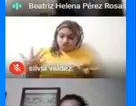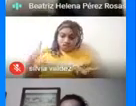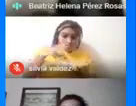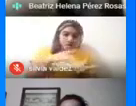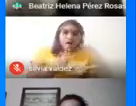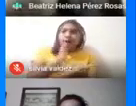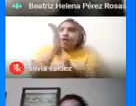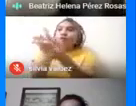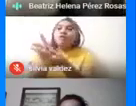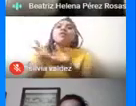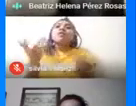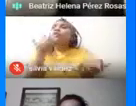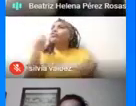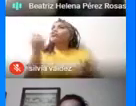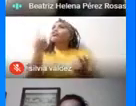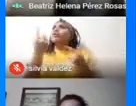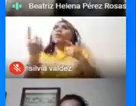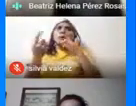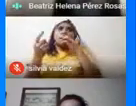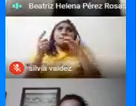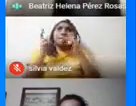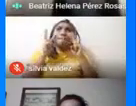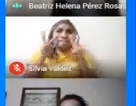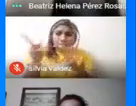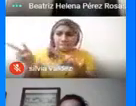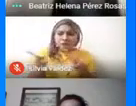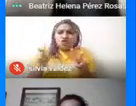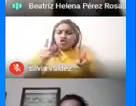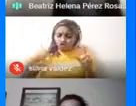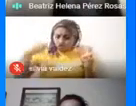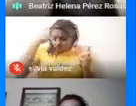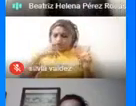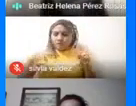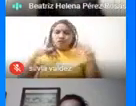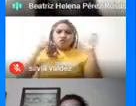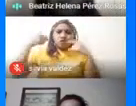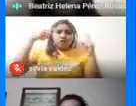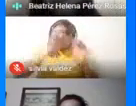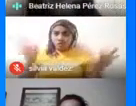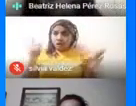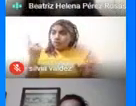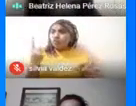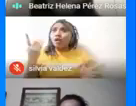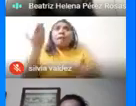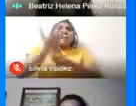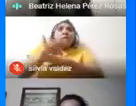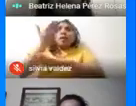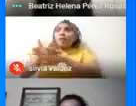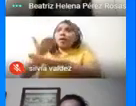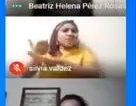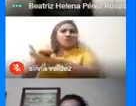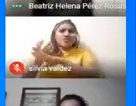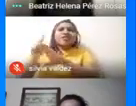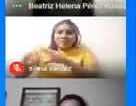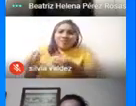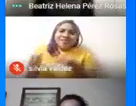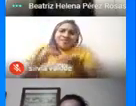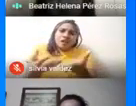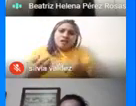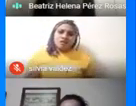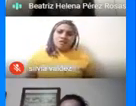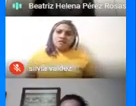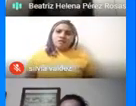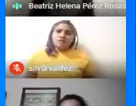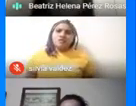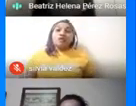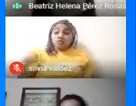y no solamente como receptor, sino también como turista. Ya el turista no es aquel que pide solamente, sino que también da.